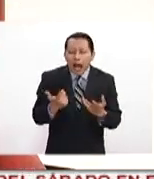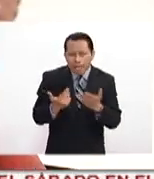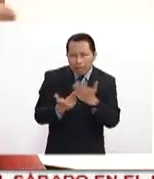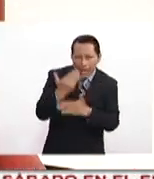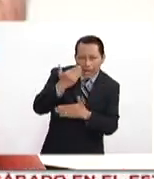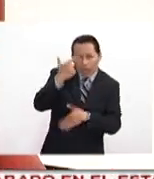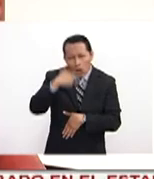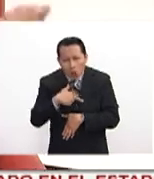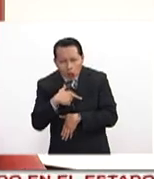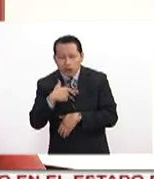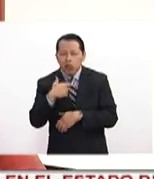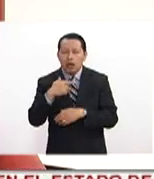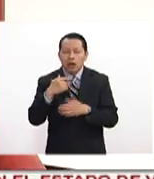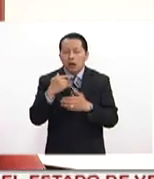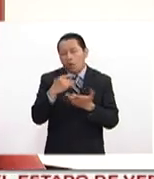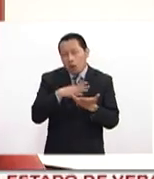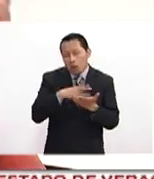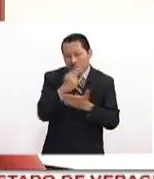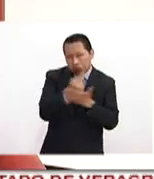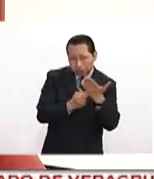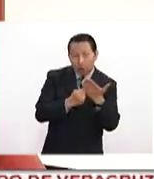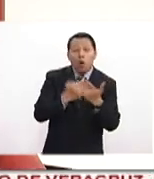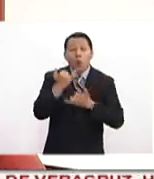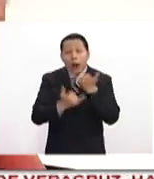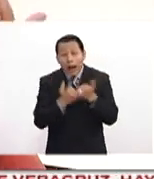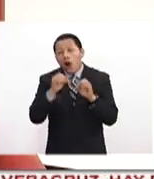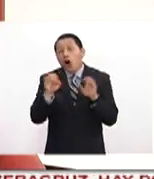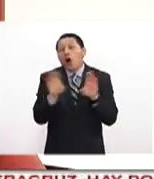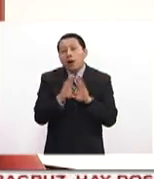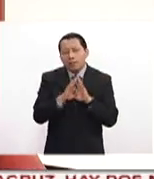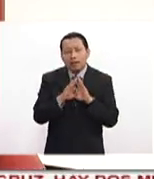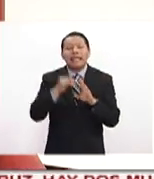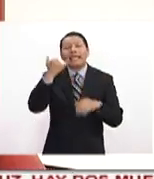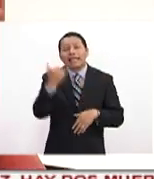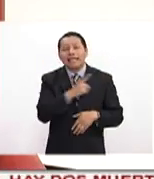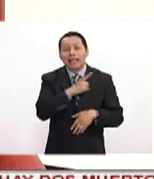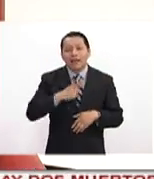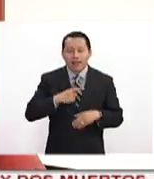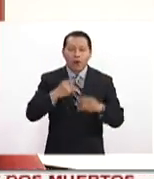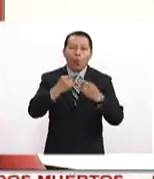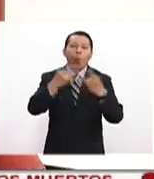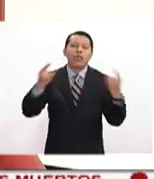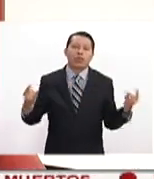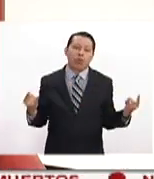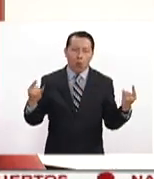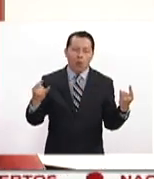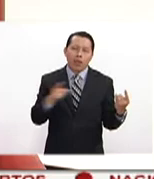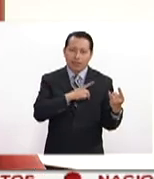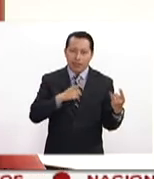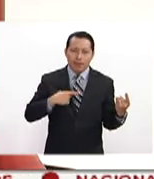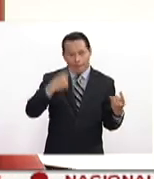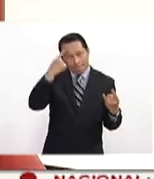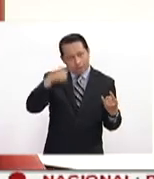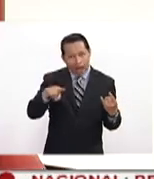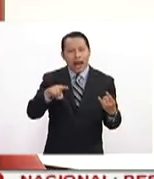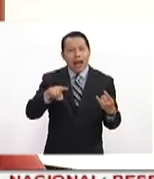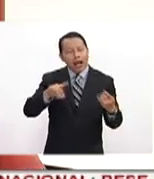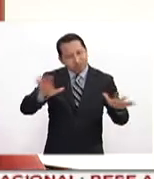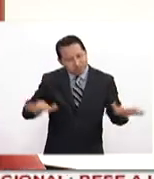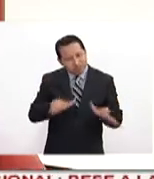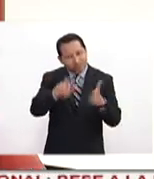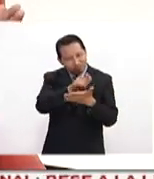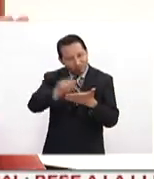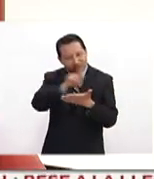del dibujo tienen que acompañarlo de un cuento y también de esta manera motivamos a desarrollar las habilidades de escritura, ¿no? Y tenemos